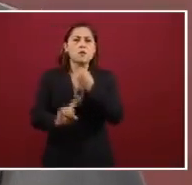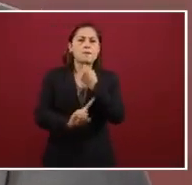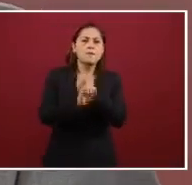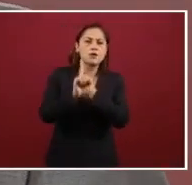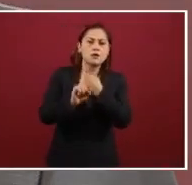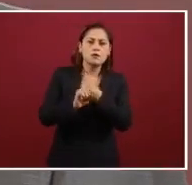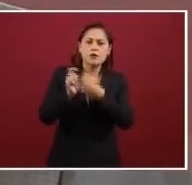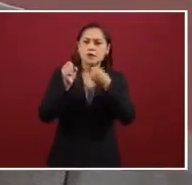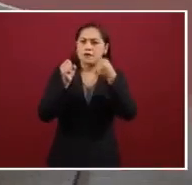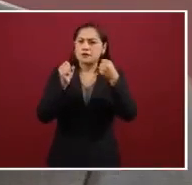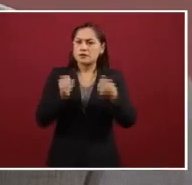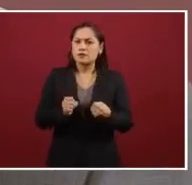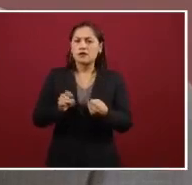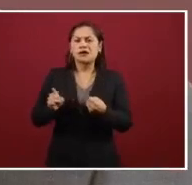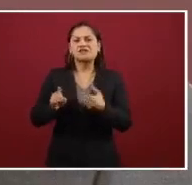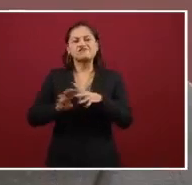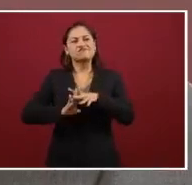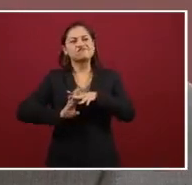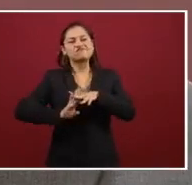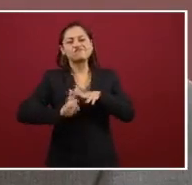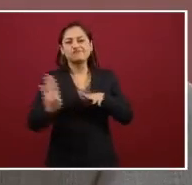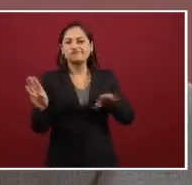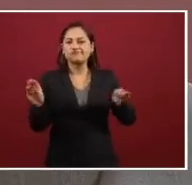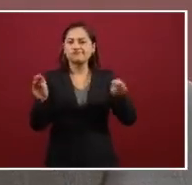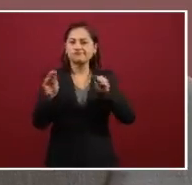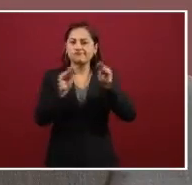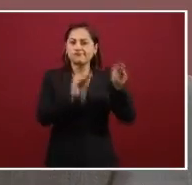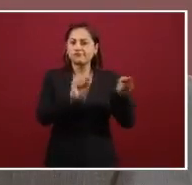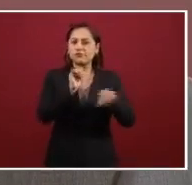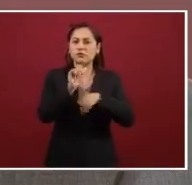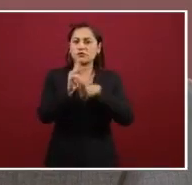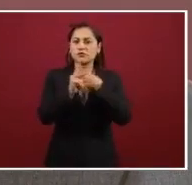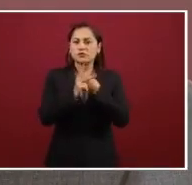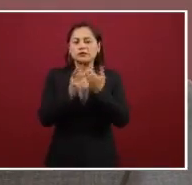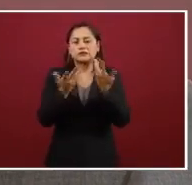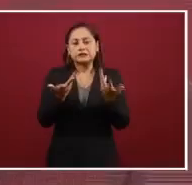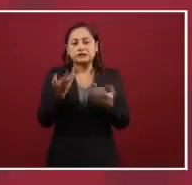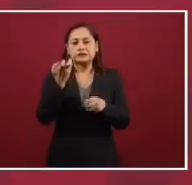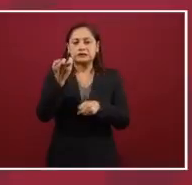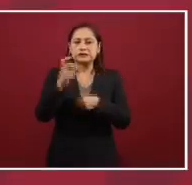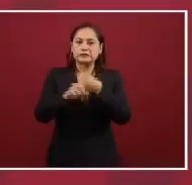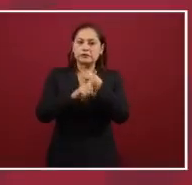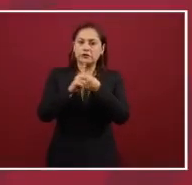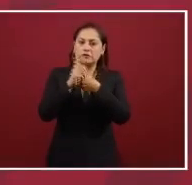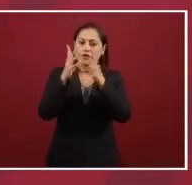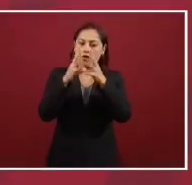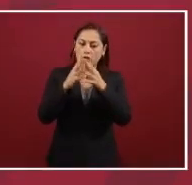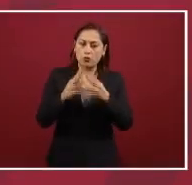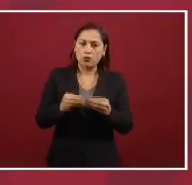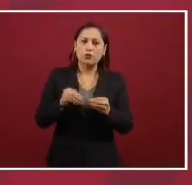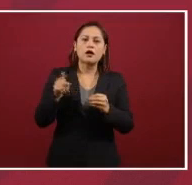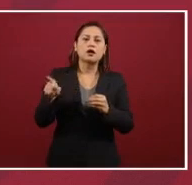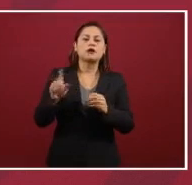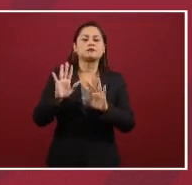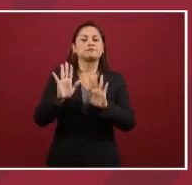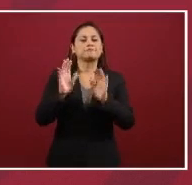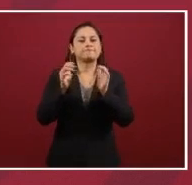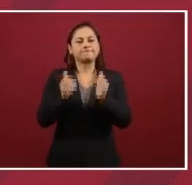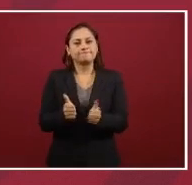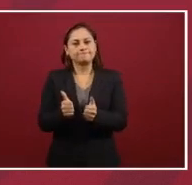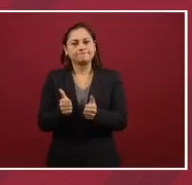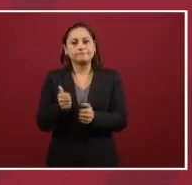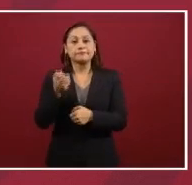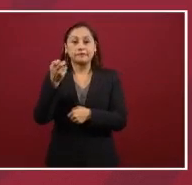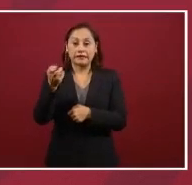migración. Esa es la estrategia principal. Eso es el Plan